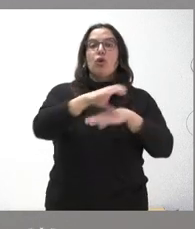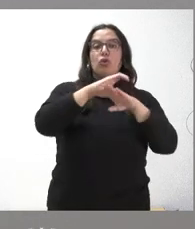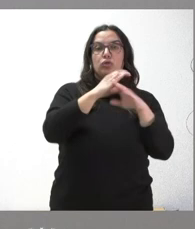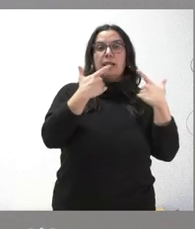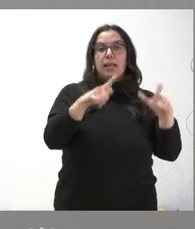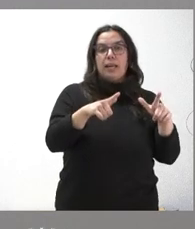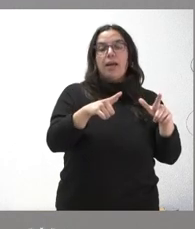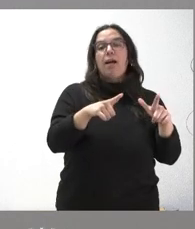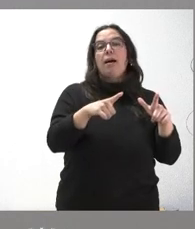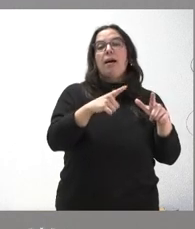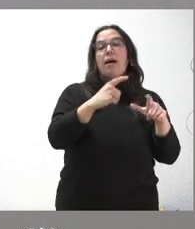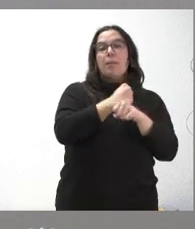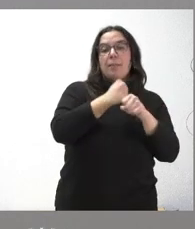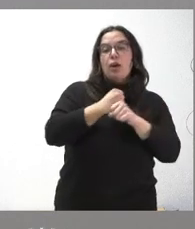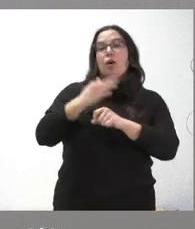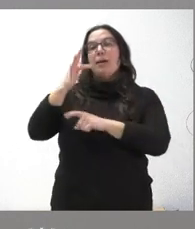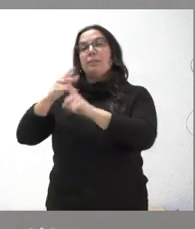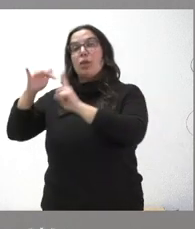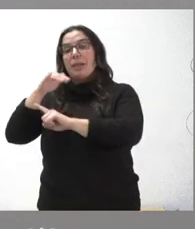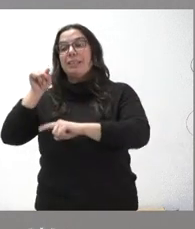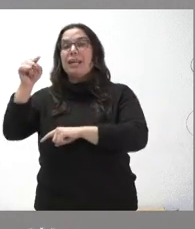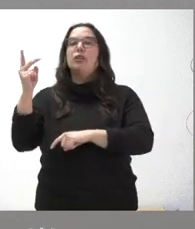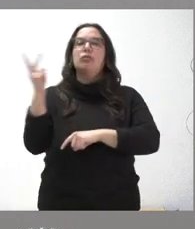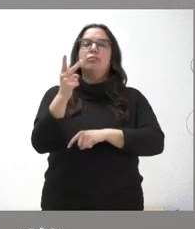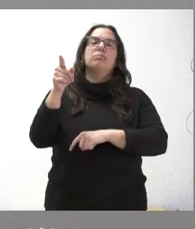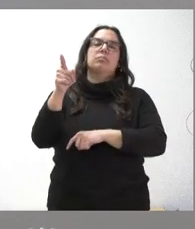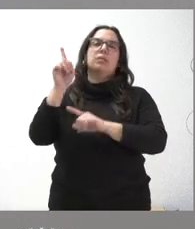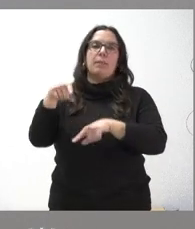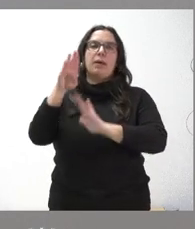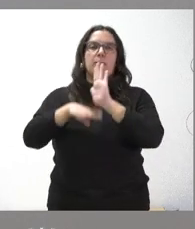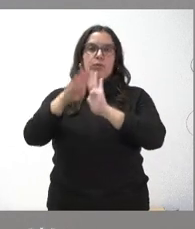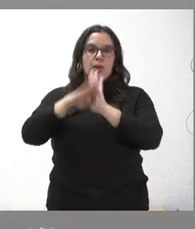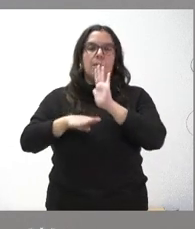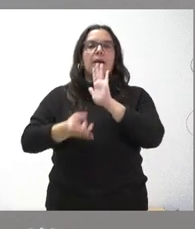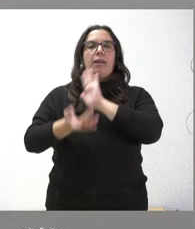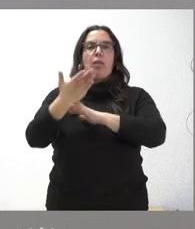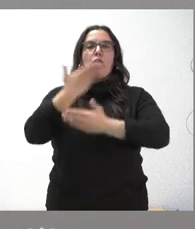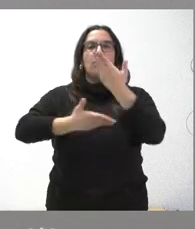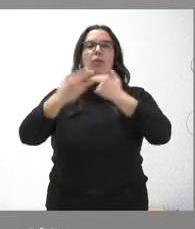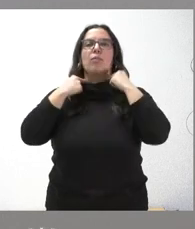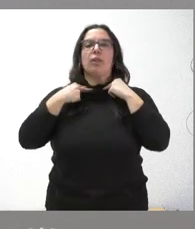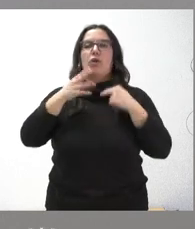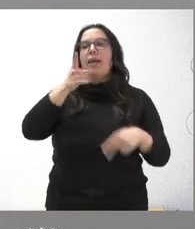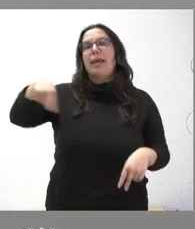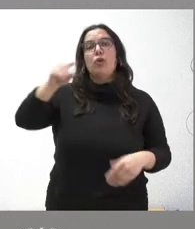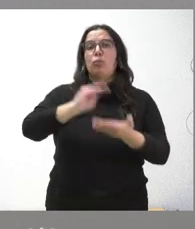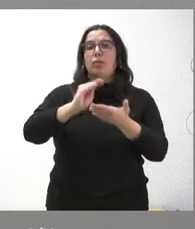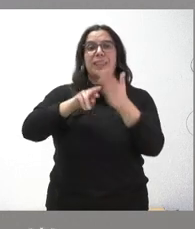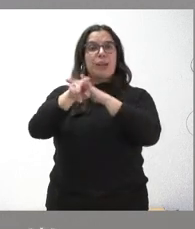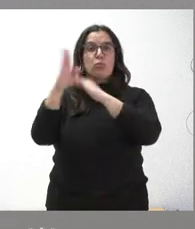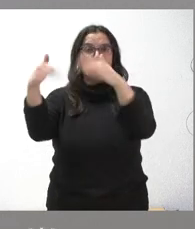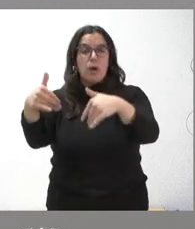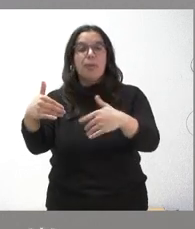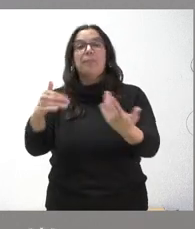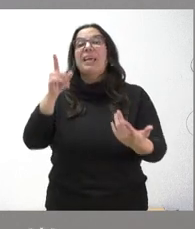competente en empleo y de medio ambiente es por lo que hemos puesto Este programa que también se ha hecho en colaboración con las diputaciones provinciales que ellos no siempre tienen medios y saben ustedes que en el